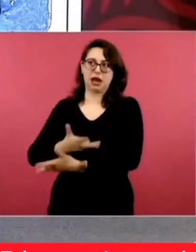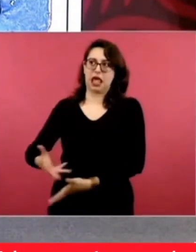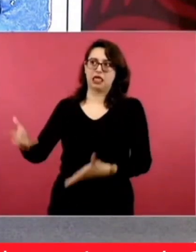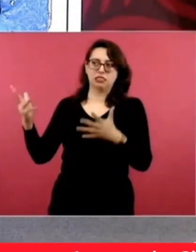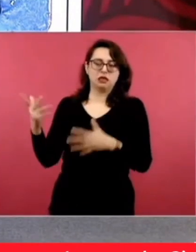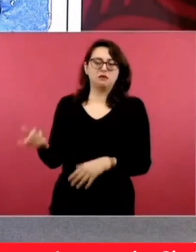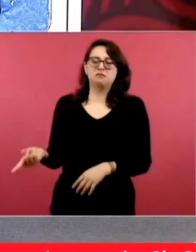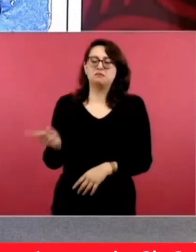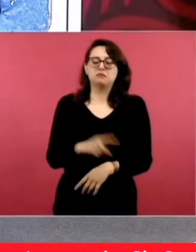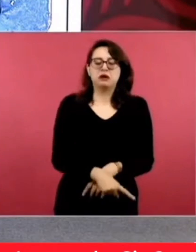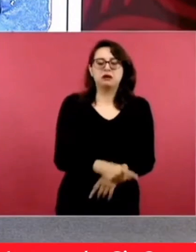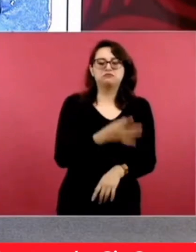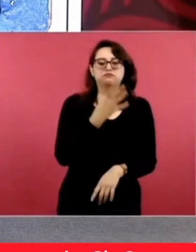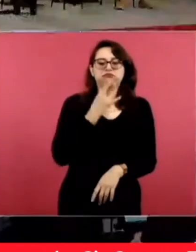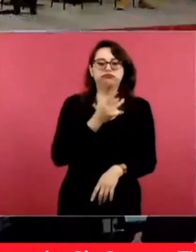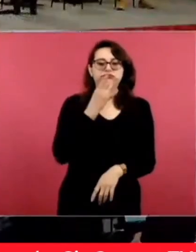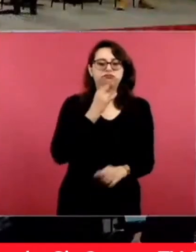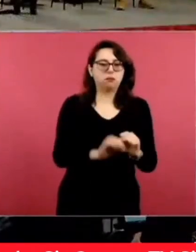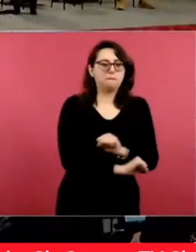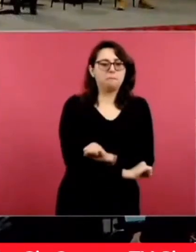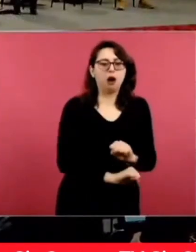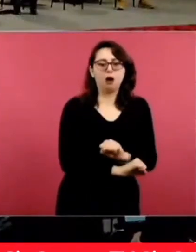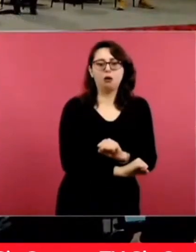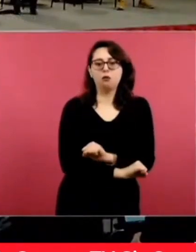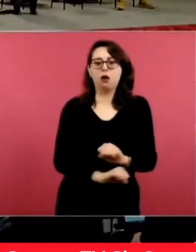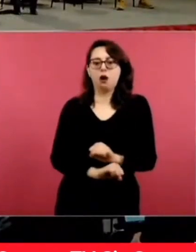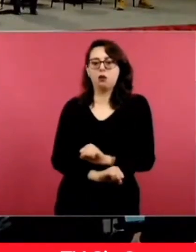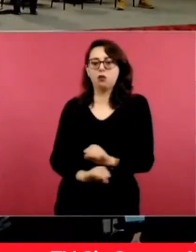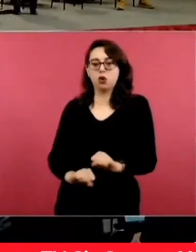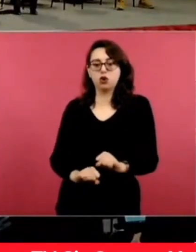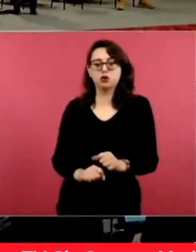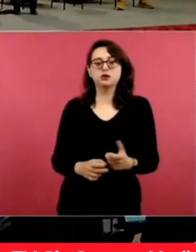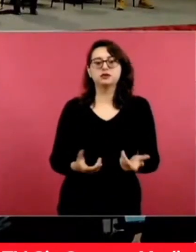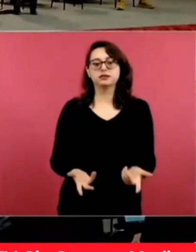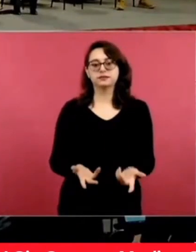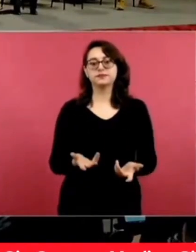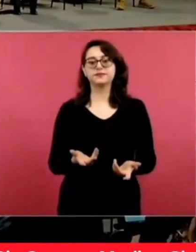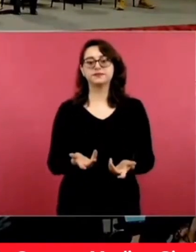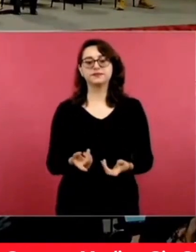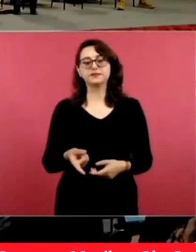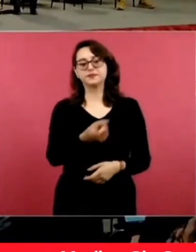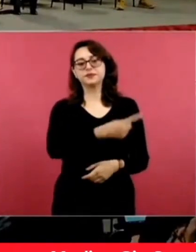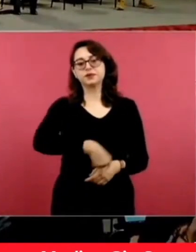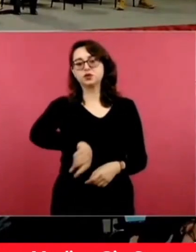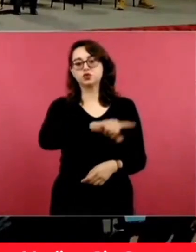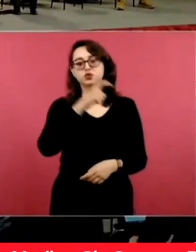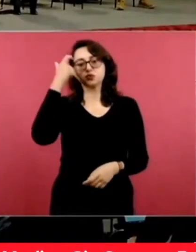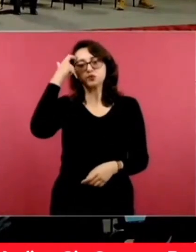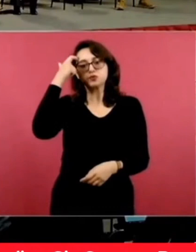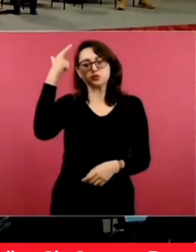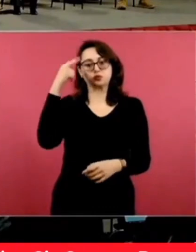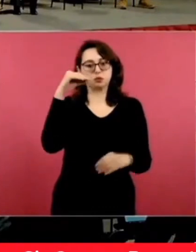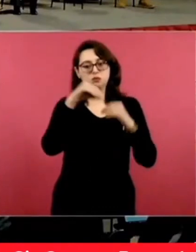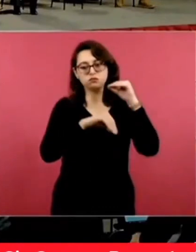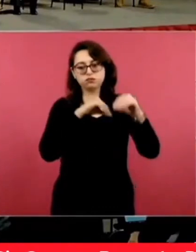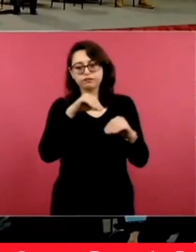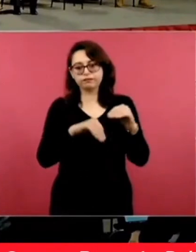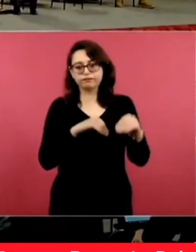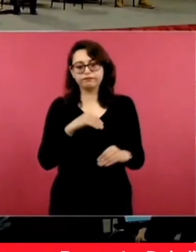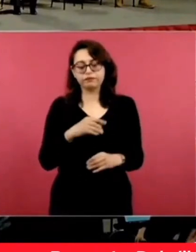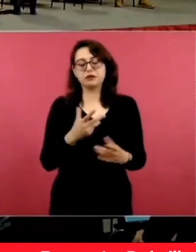son este tipo de de artefactos que que pues como ya cita en la mayoría de las ocasiones